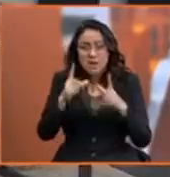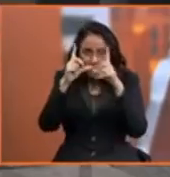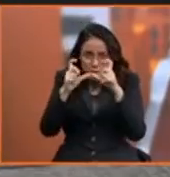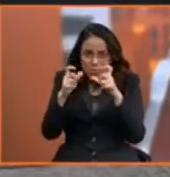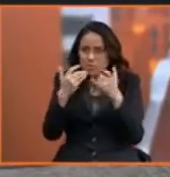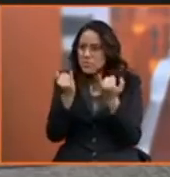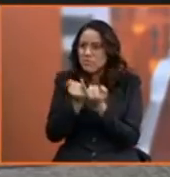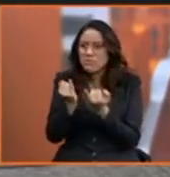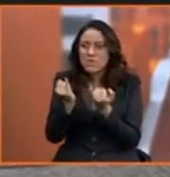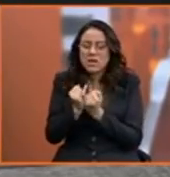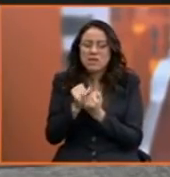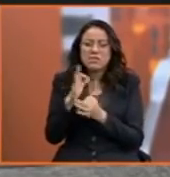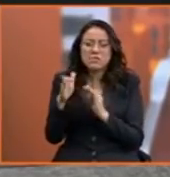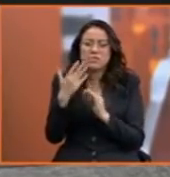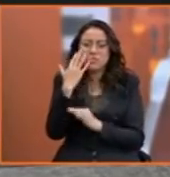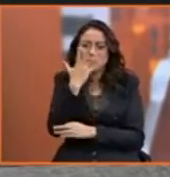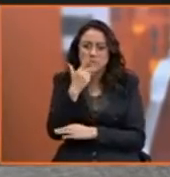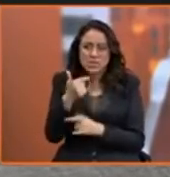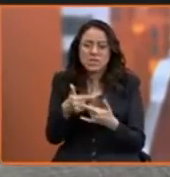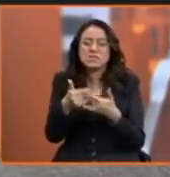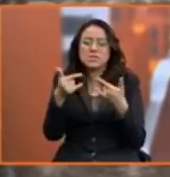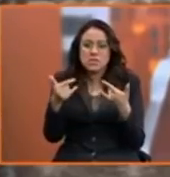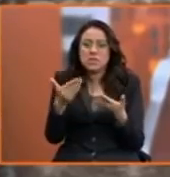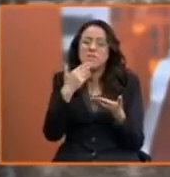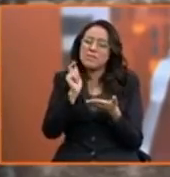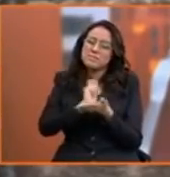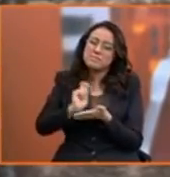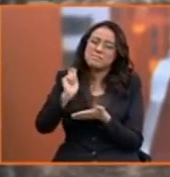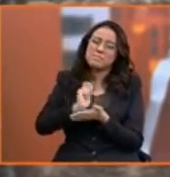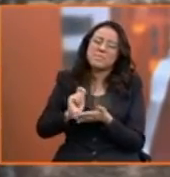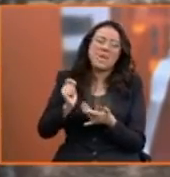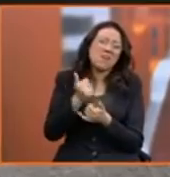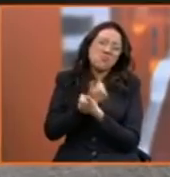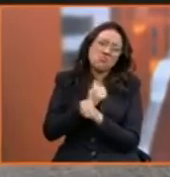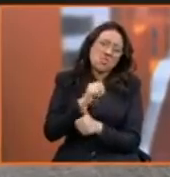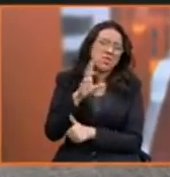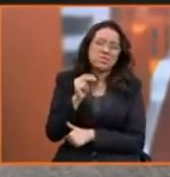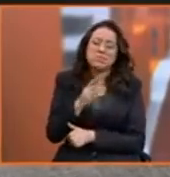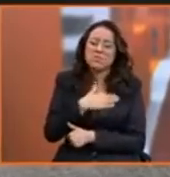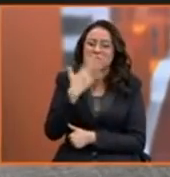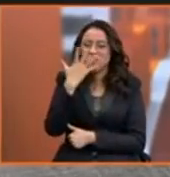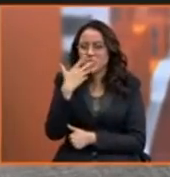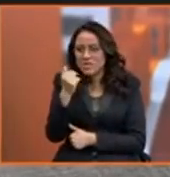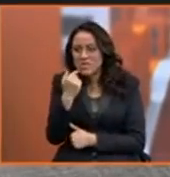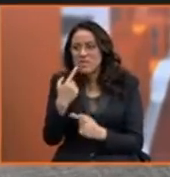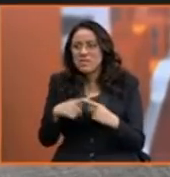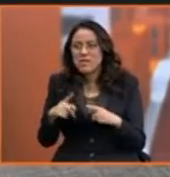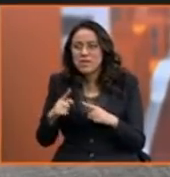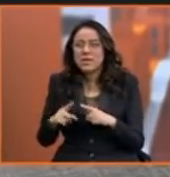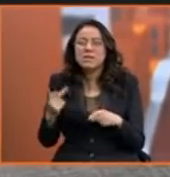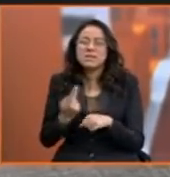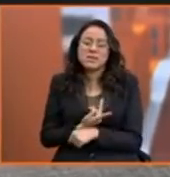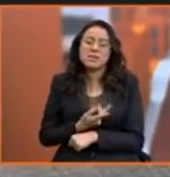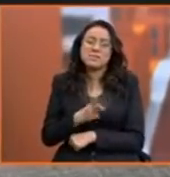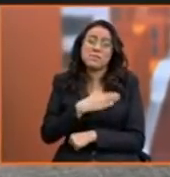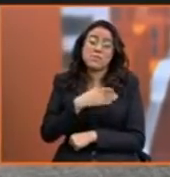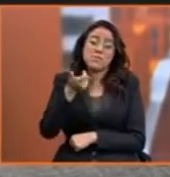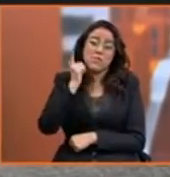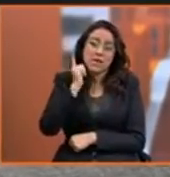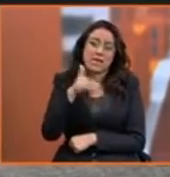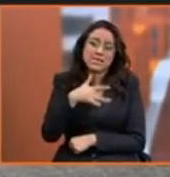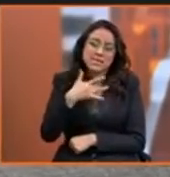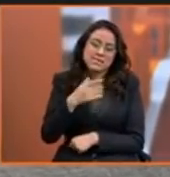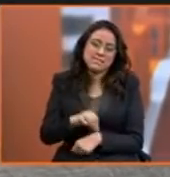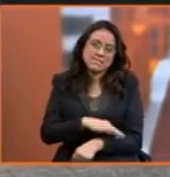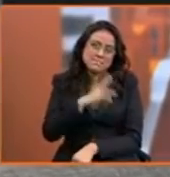fotografía, está bonita la historia, está bien escrita, no es una historia aburrida, es una historia dinámica, claro. Pasan cosas. Entonces, bueno, pues muy